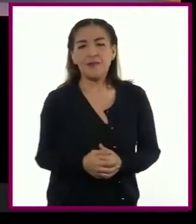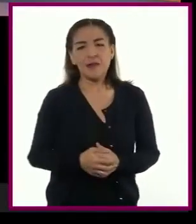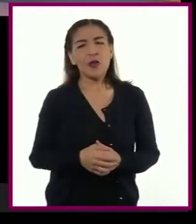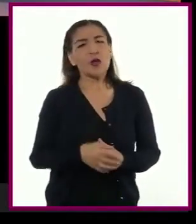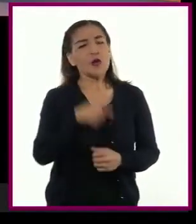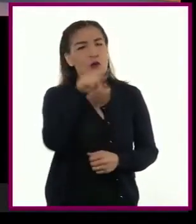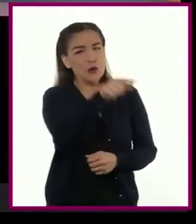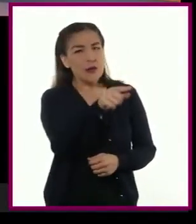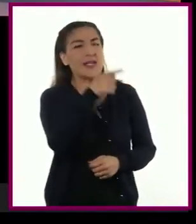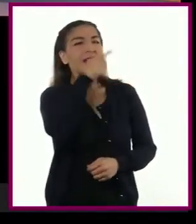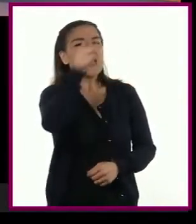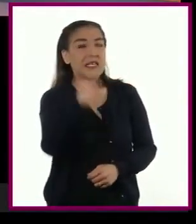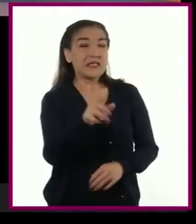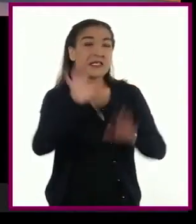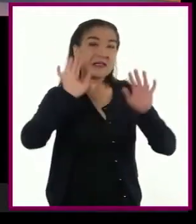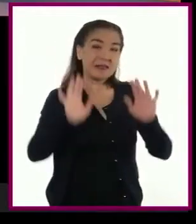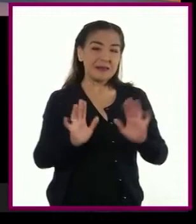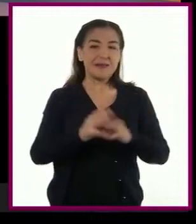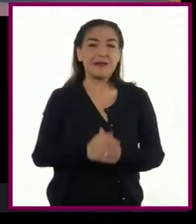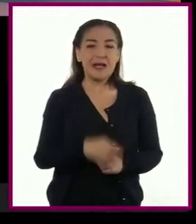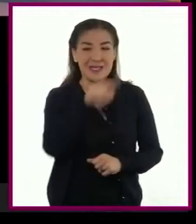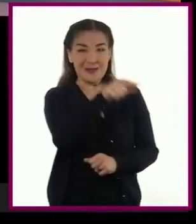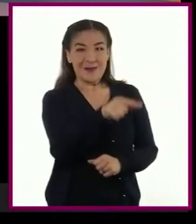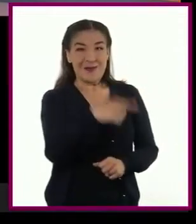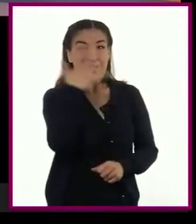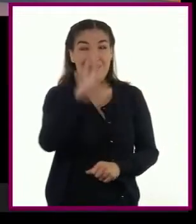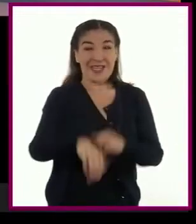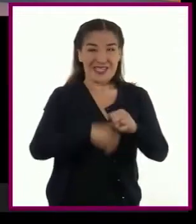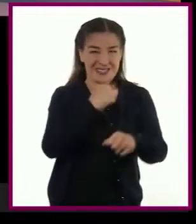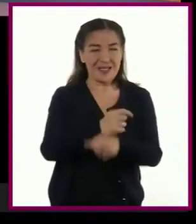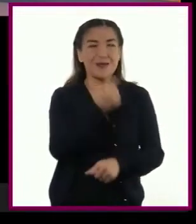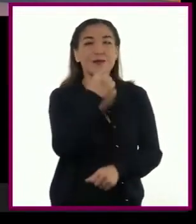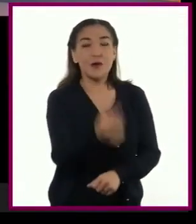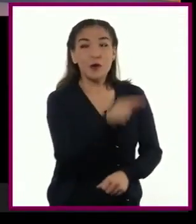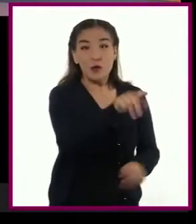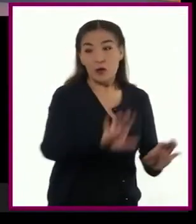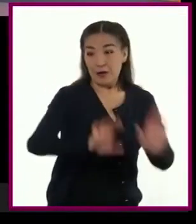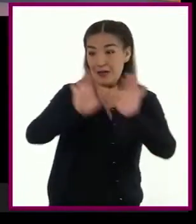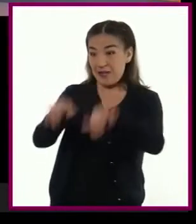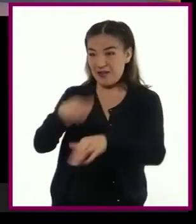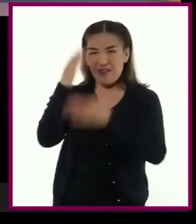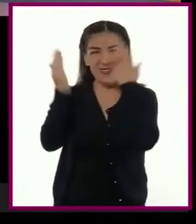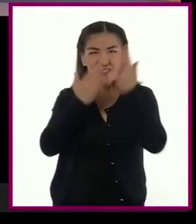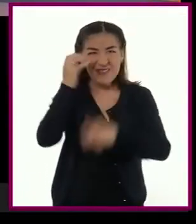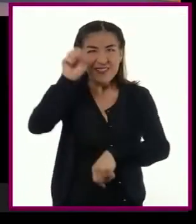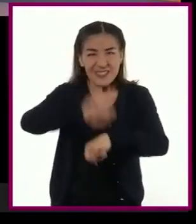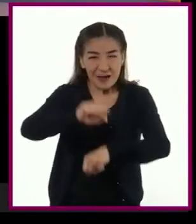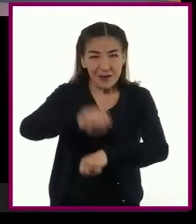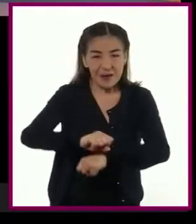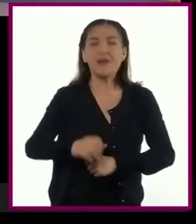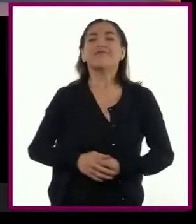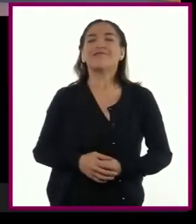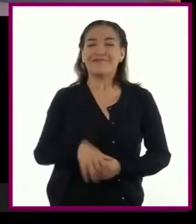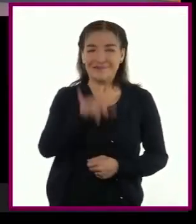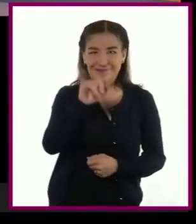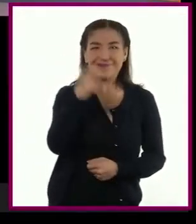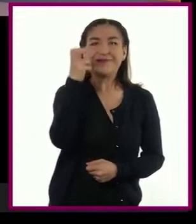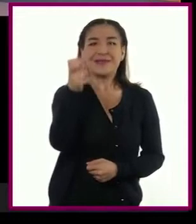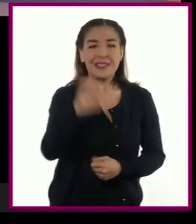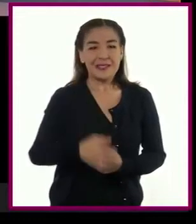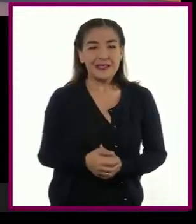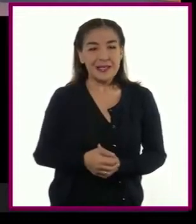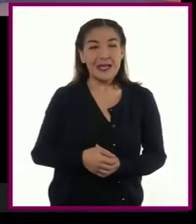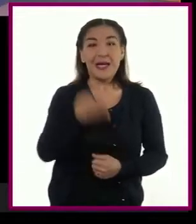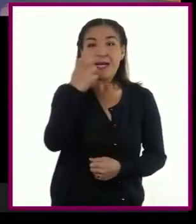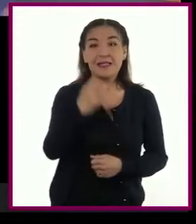se sabe que alrededor de esa edad, usted ingresó a la escuela secundaria. Correcto. Era